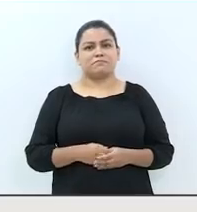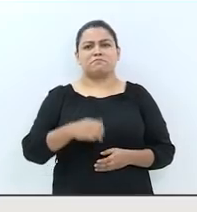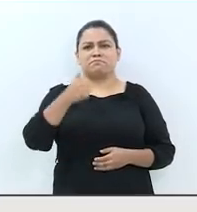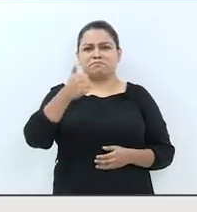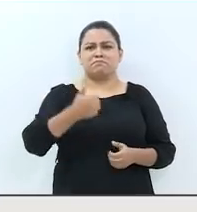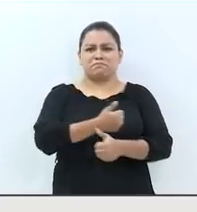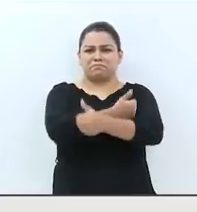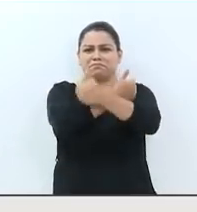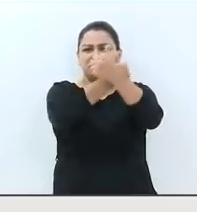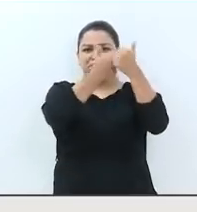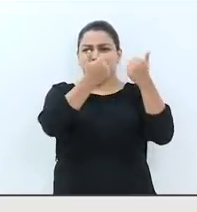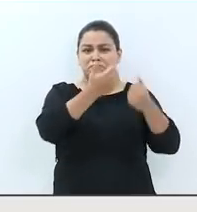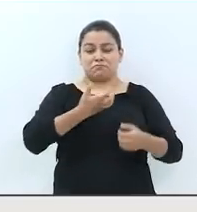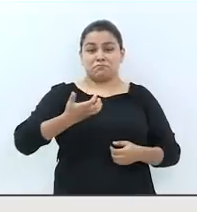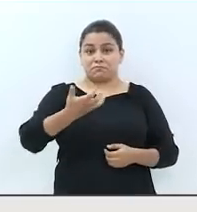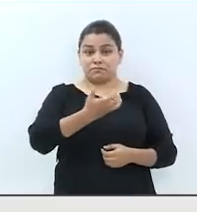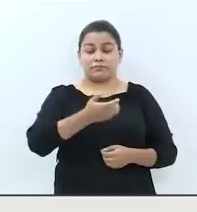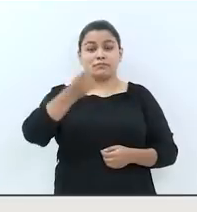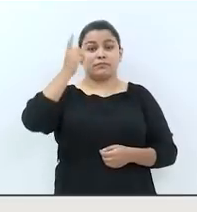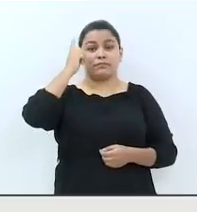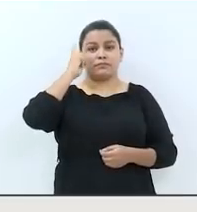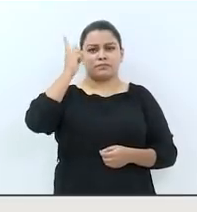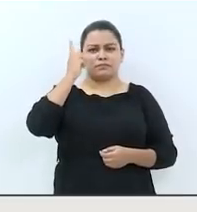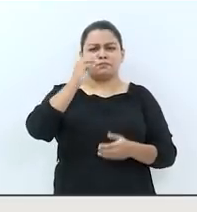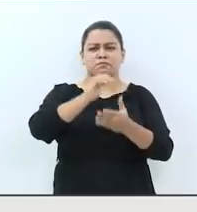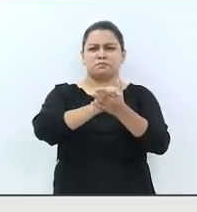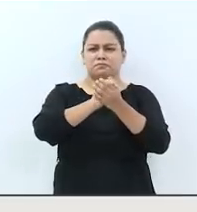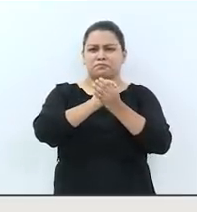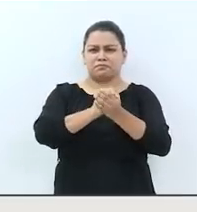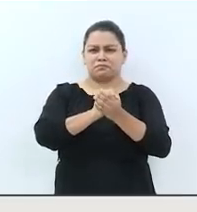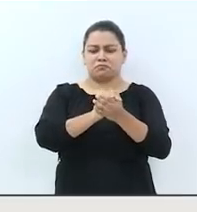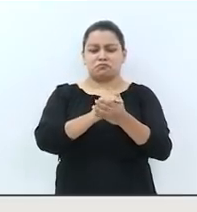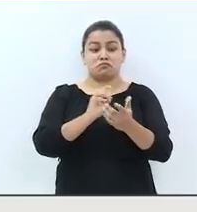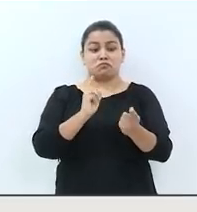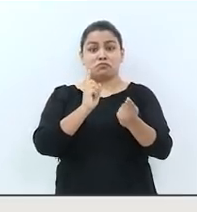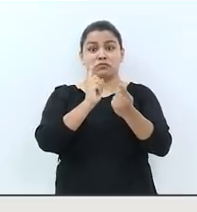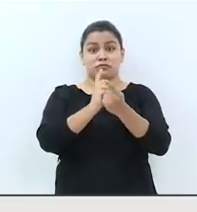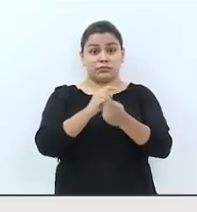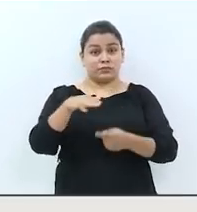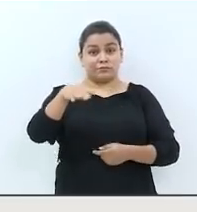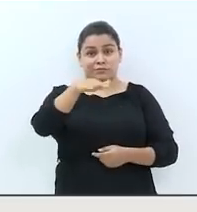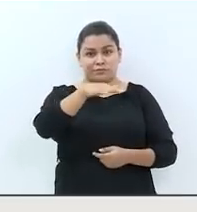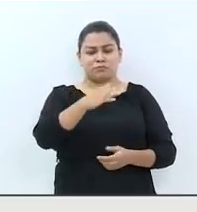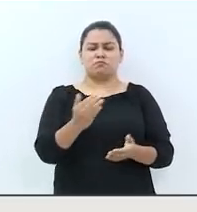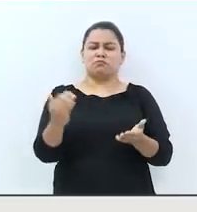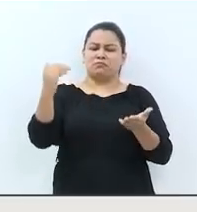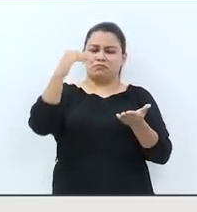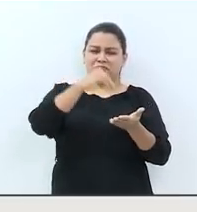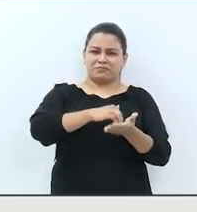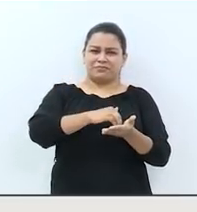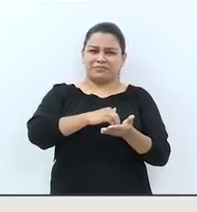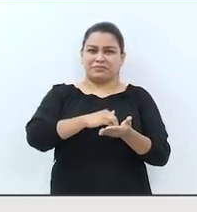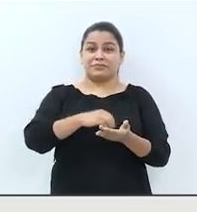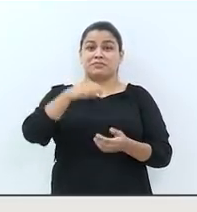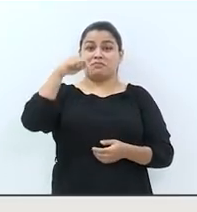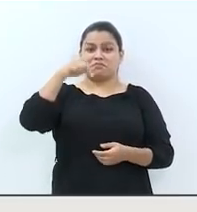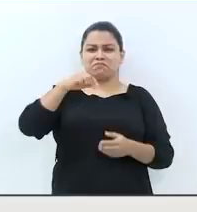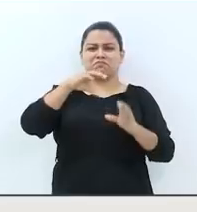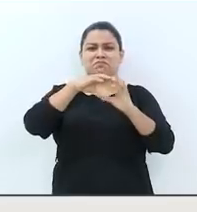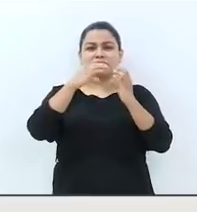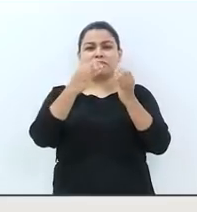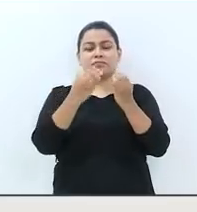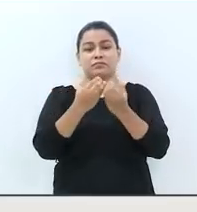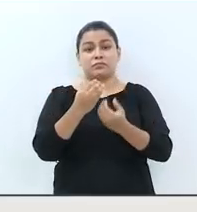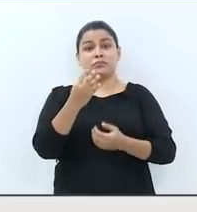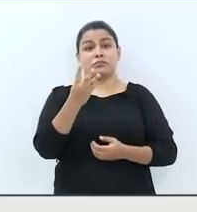Muy buenos días, estimadas y estimados docentes. Es un gusto encontrarnos por este espacio nuevamente en esta sesión